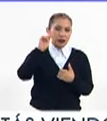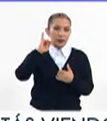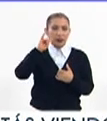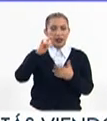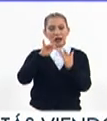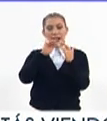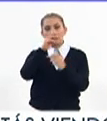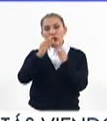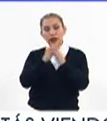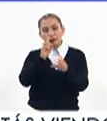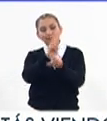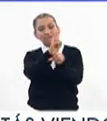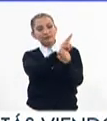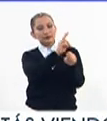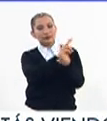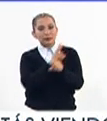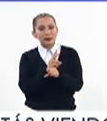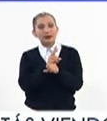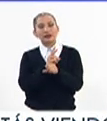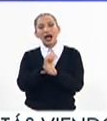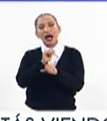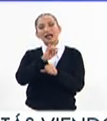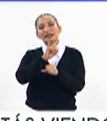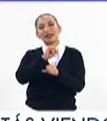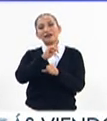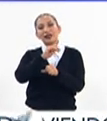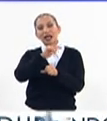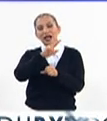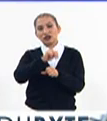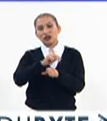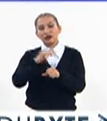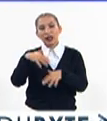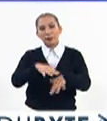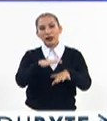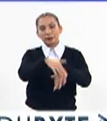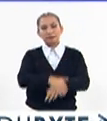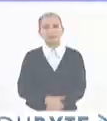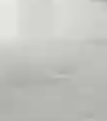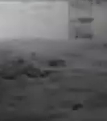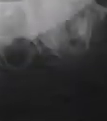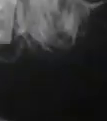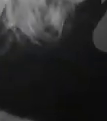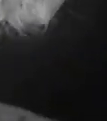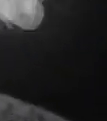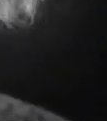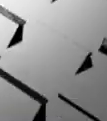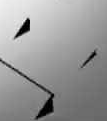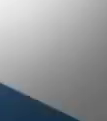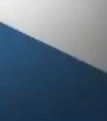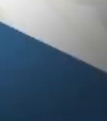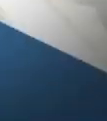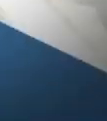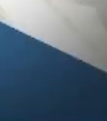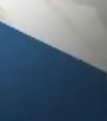a la Red Mundial de Observación de la Acidificación de los Océanos.